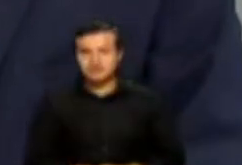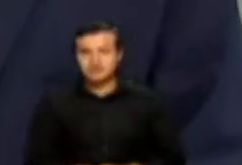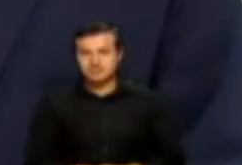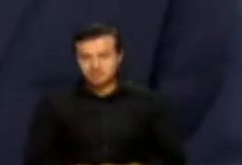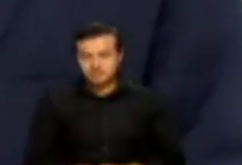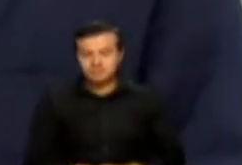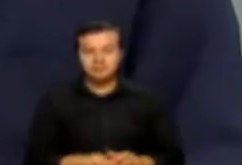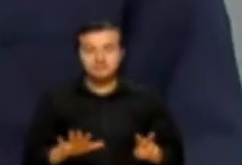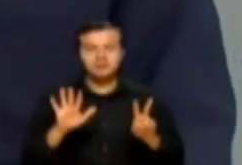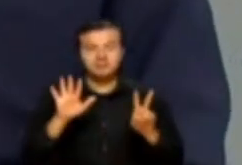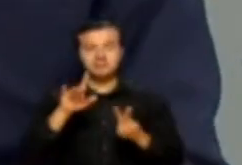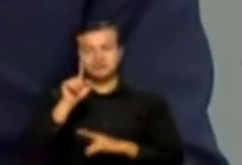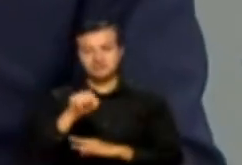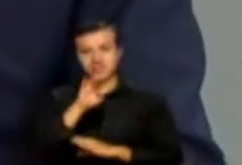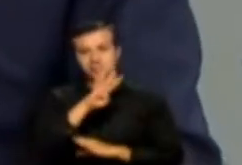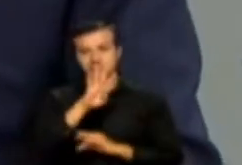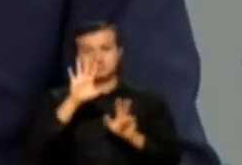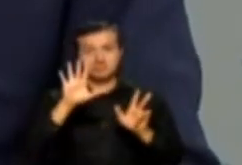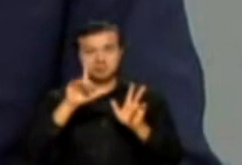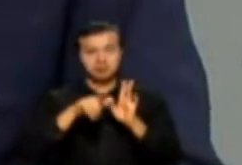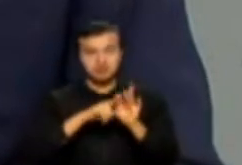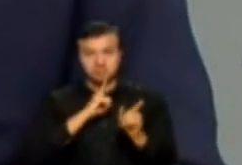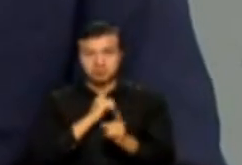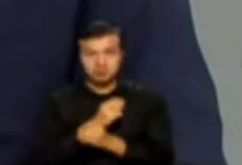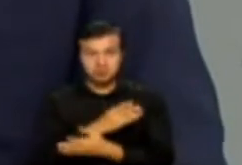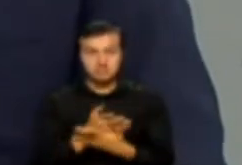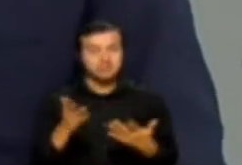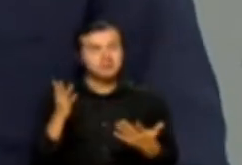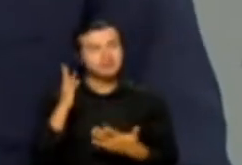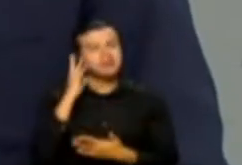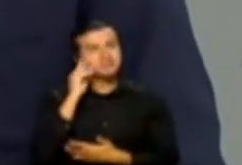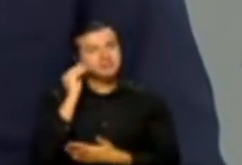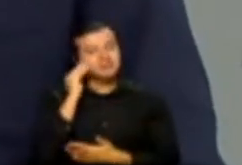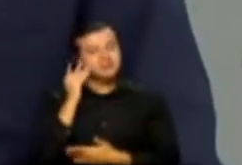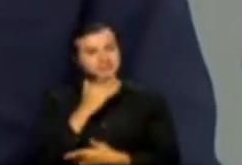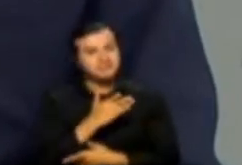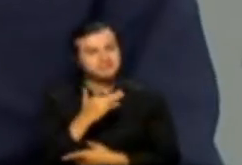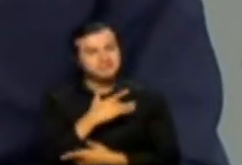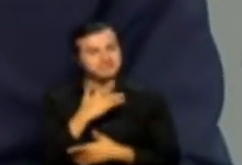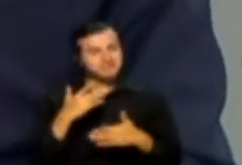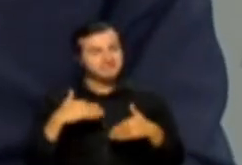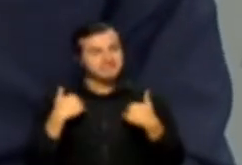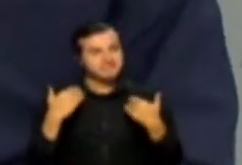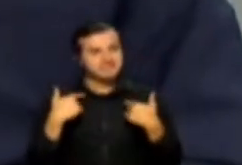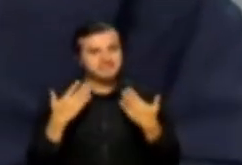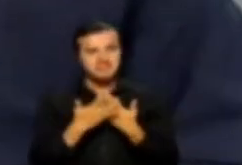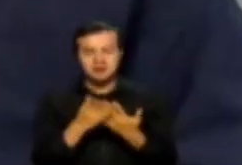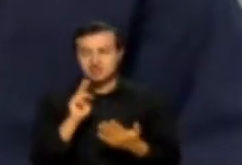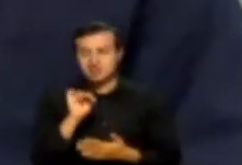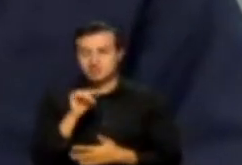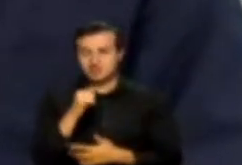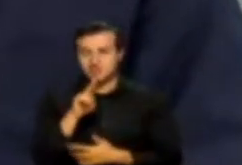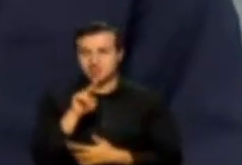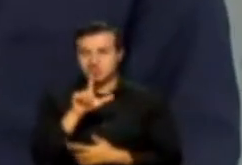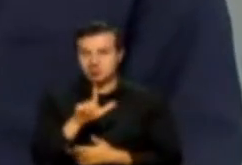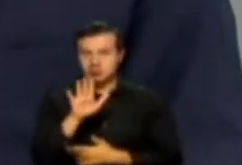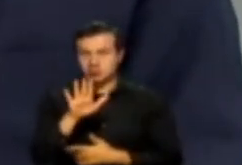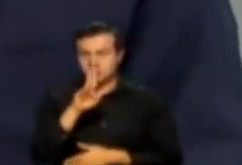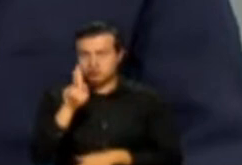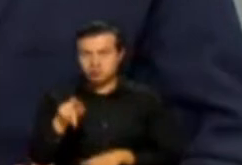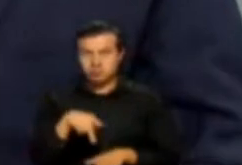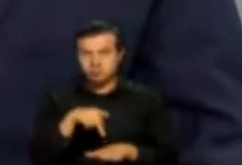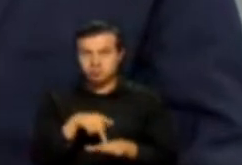7 de la mañana a 48 minutos es una historia con final feliz miguel moreira neumólogo o